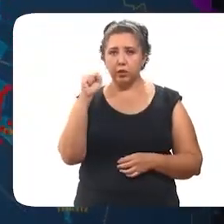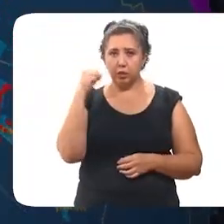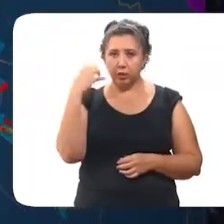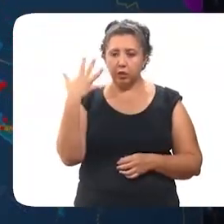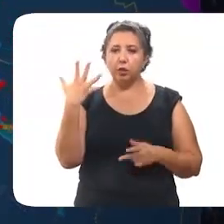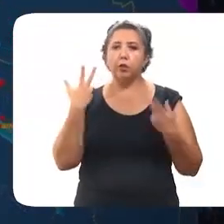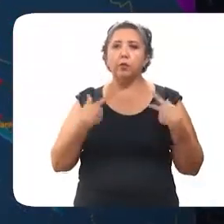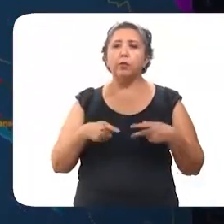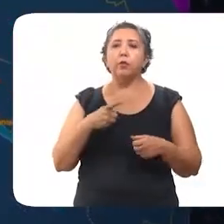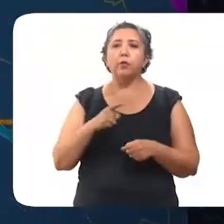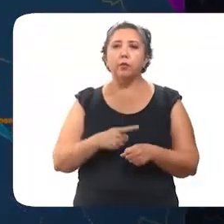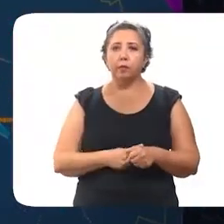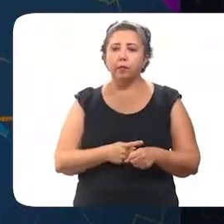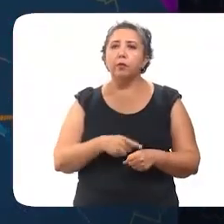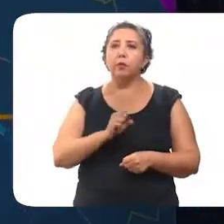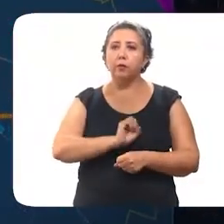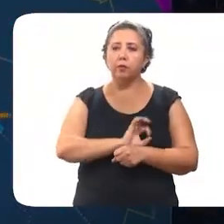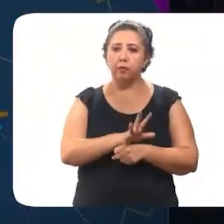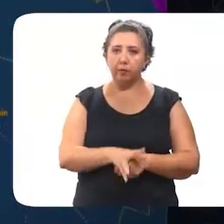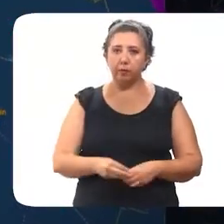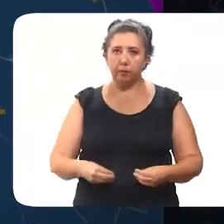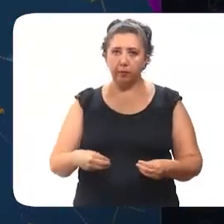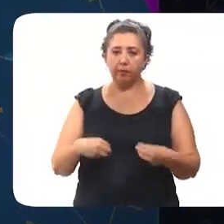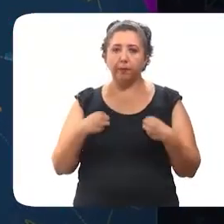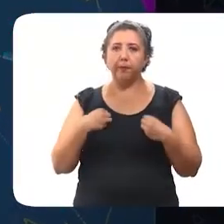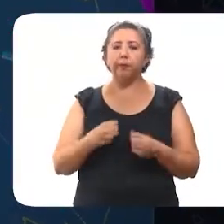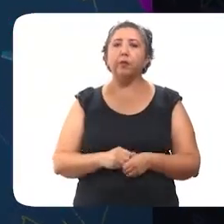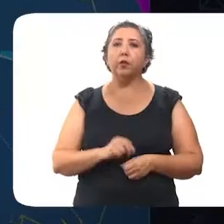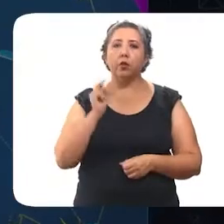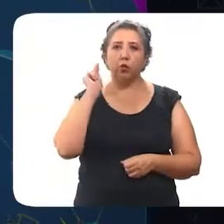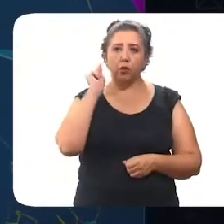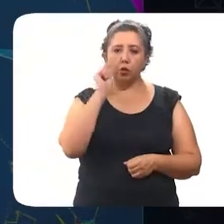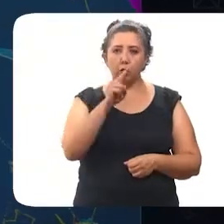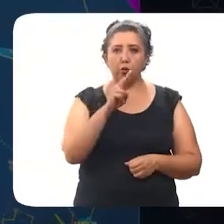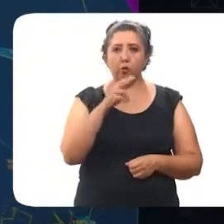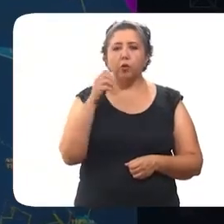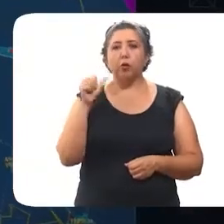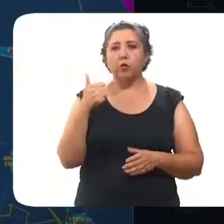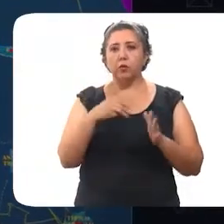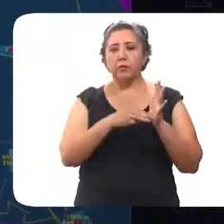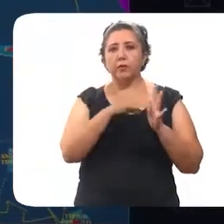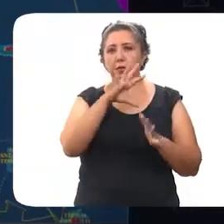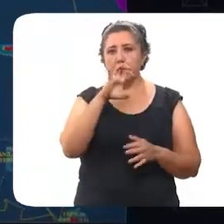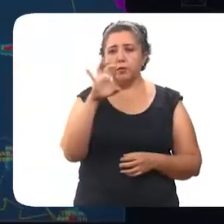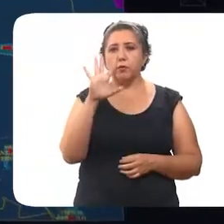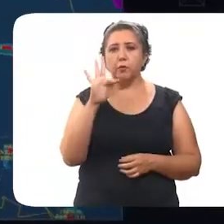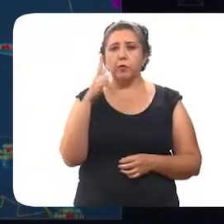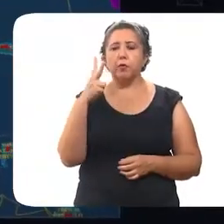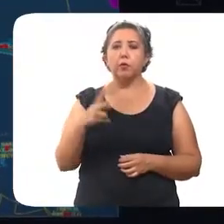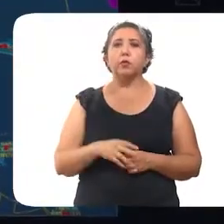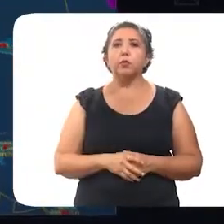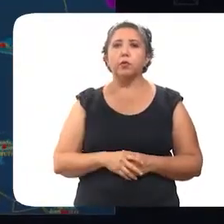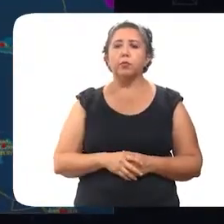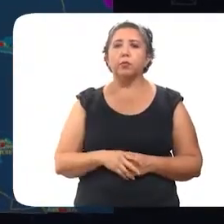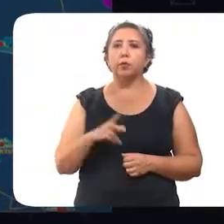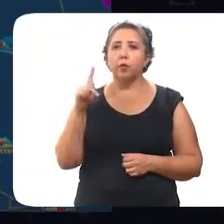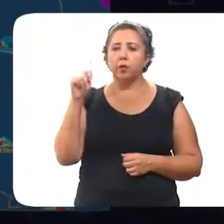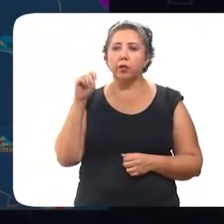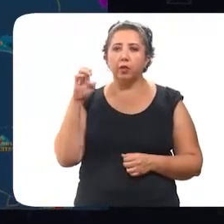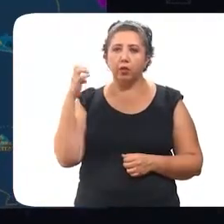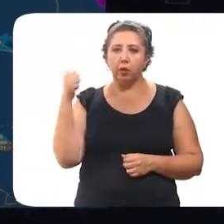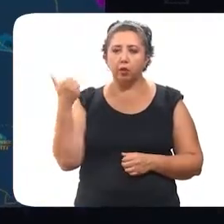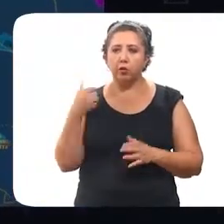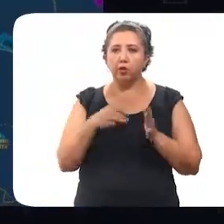44.365 personas contagiadas de coronavirus, que viven en la zona norte, 11.542, en la zona